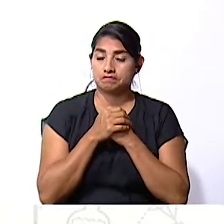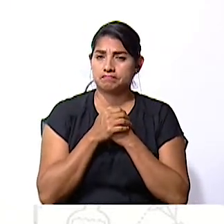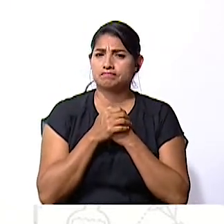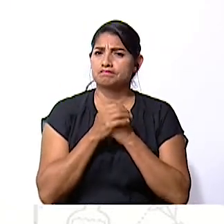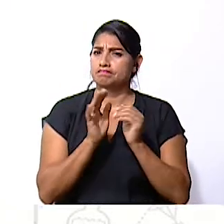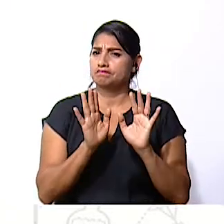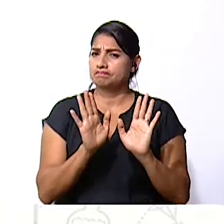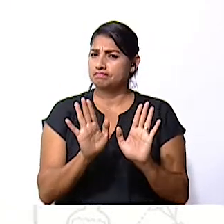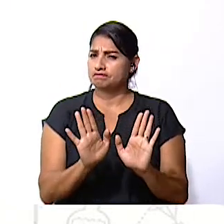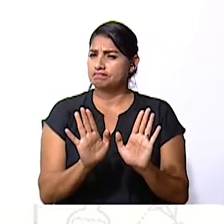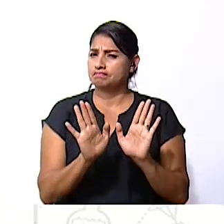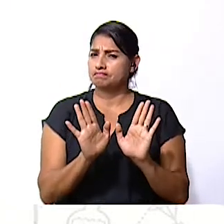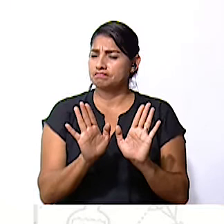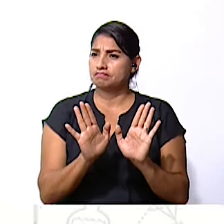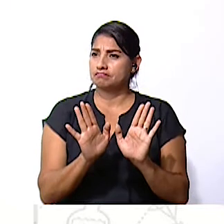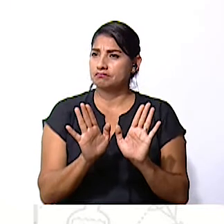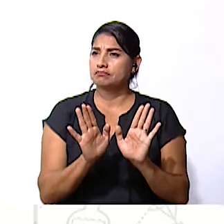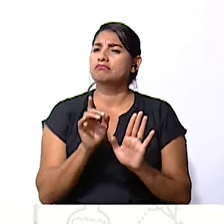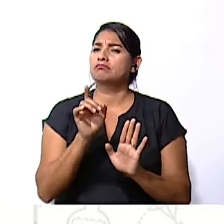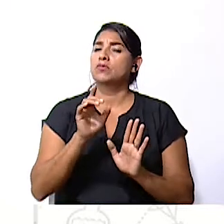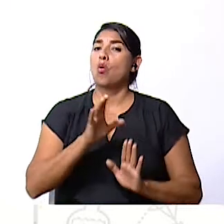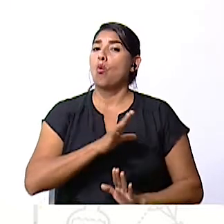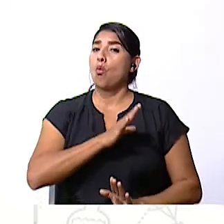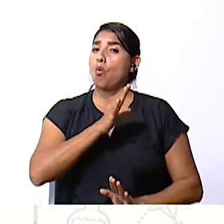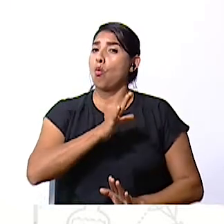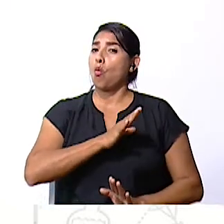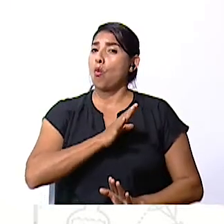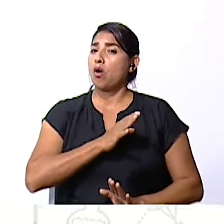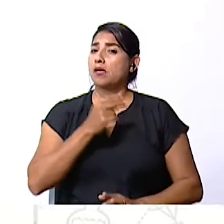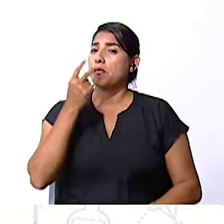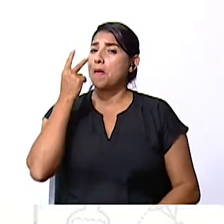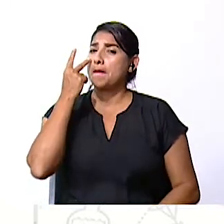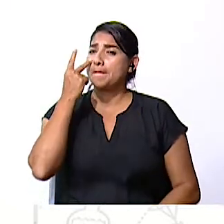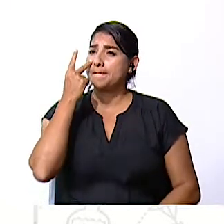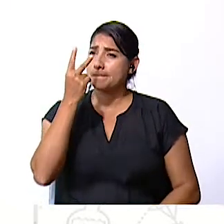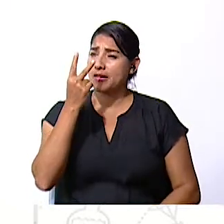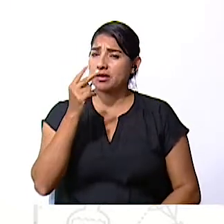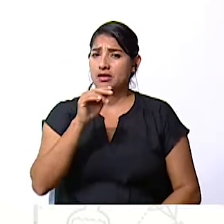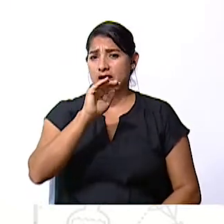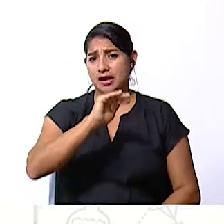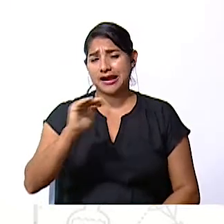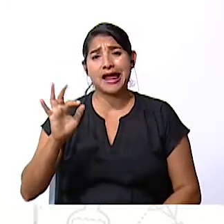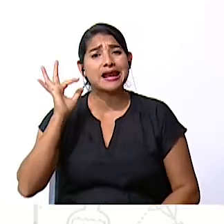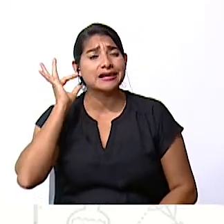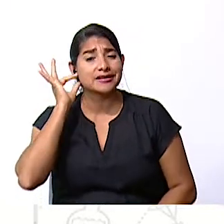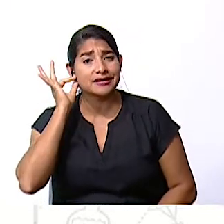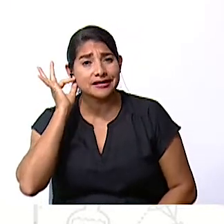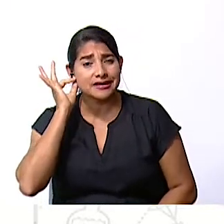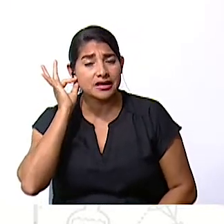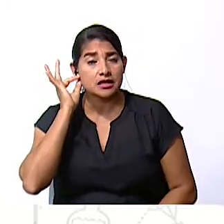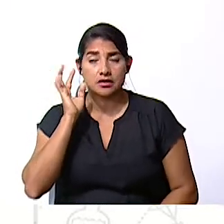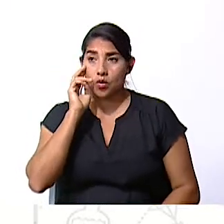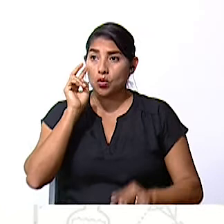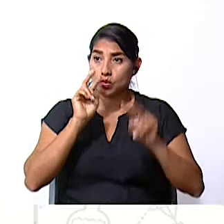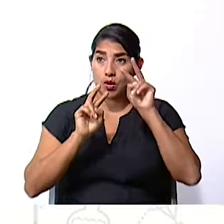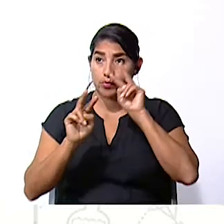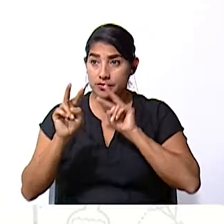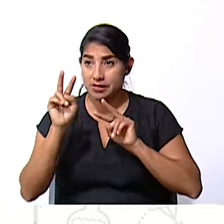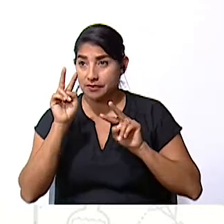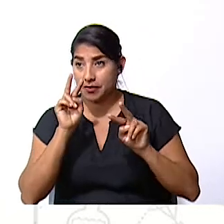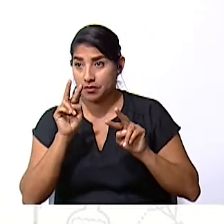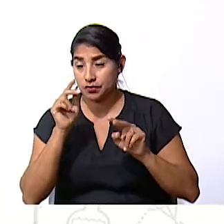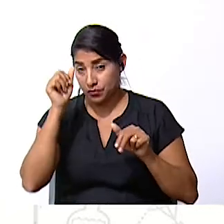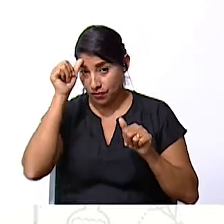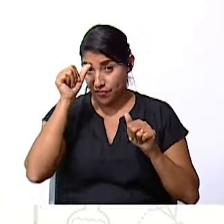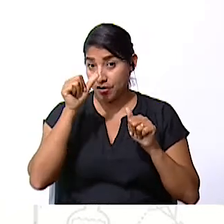Ahora, ¿cuáles cualidades pueden mencionar de la niña a partir de lo observado?